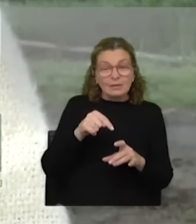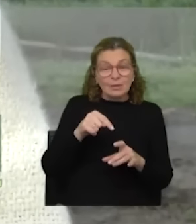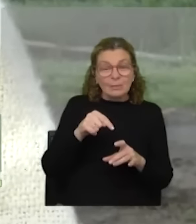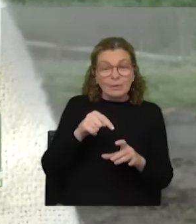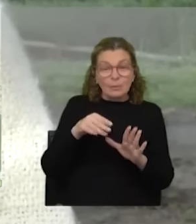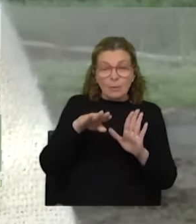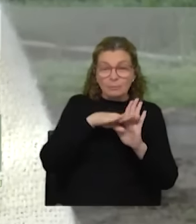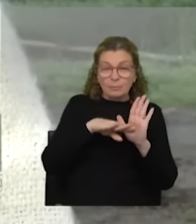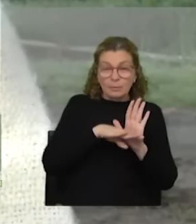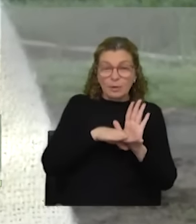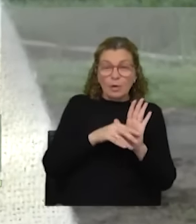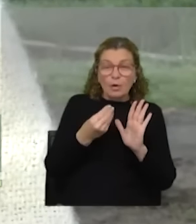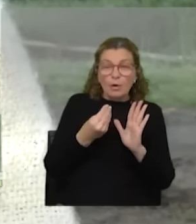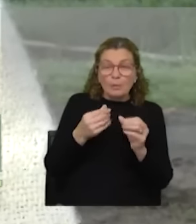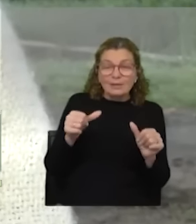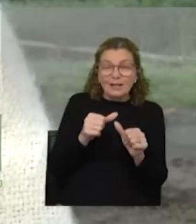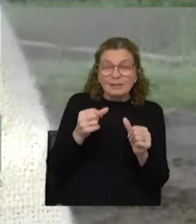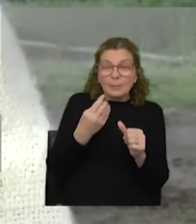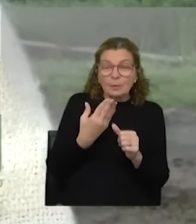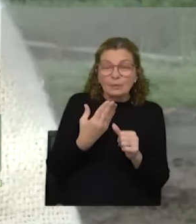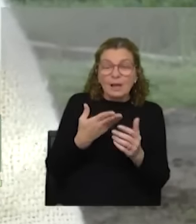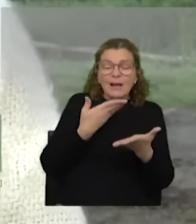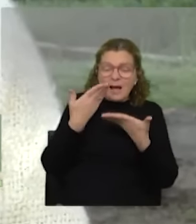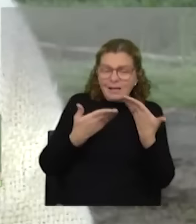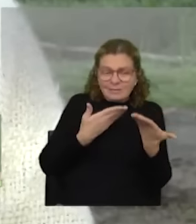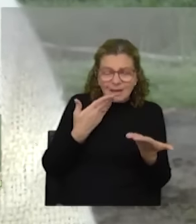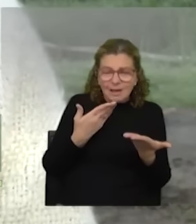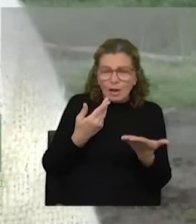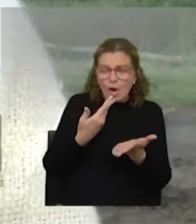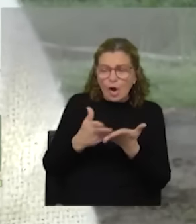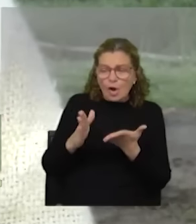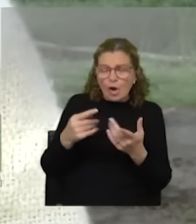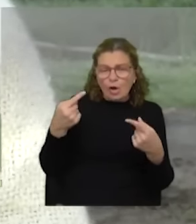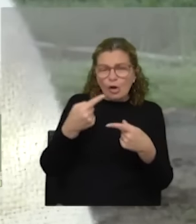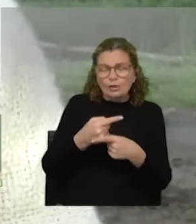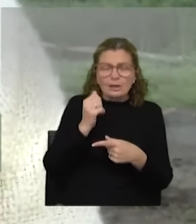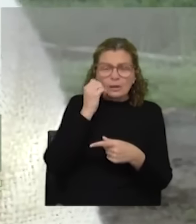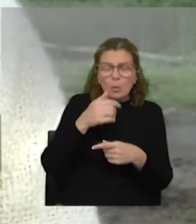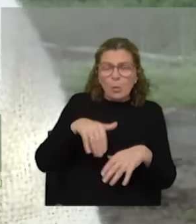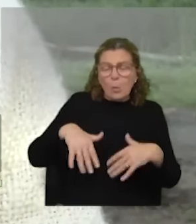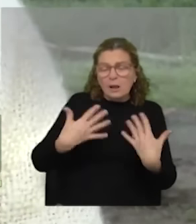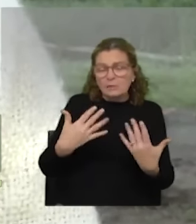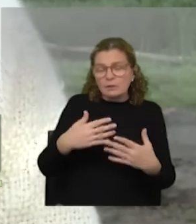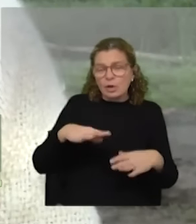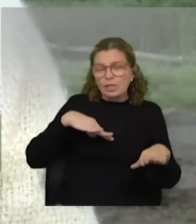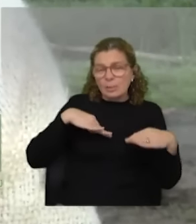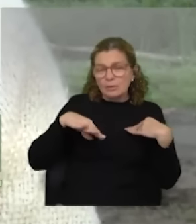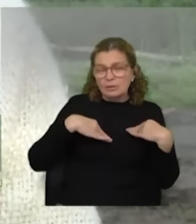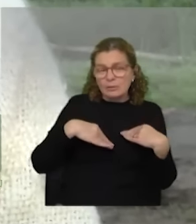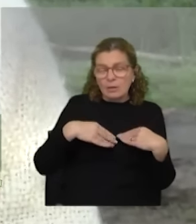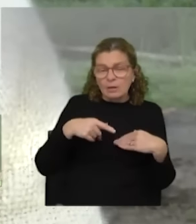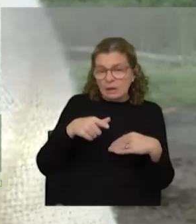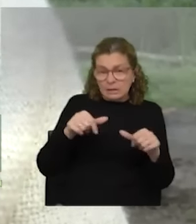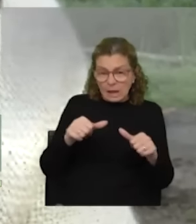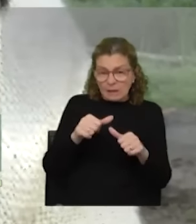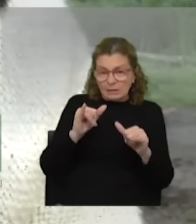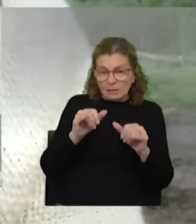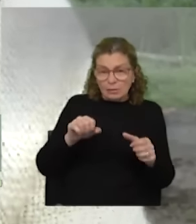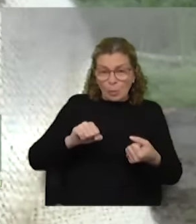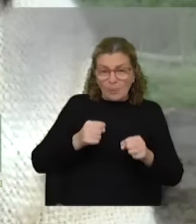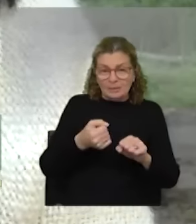disciplinario Cómo se aplica Porque si hay cánticos racistas dentro de cualquier eventos deportivo que se apliquen si hay que